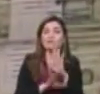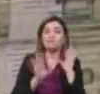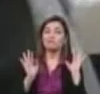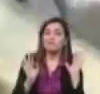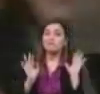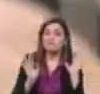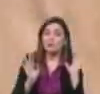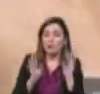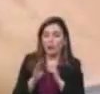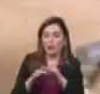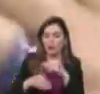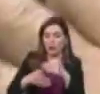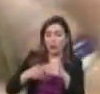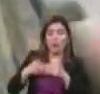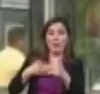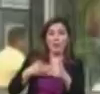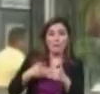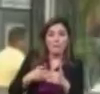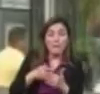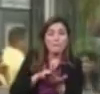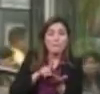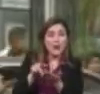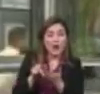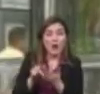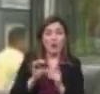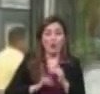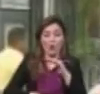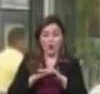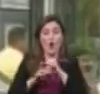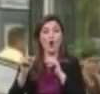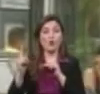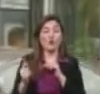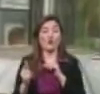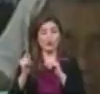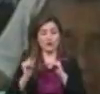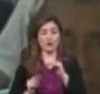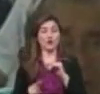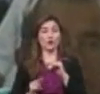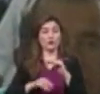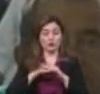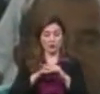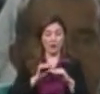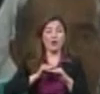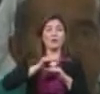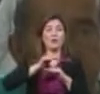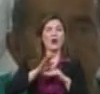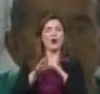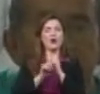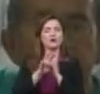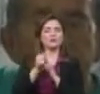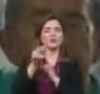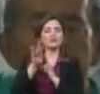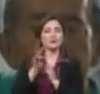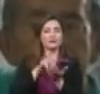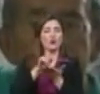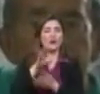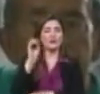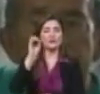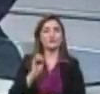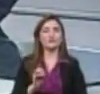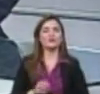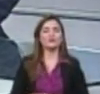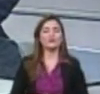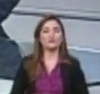tiene efecto retroactivo, lo que implicaría pagar el 40% desde el 2016. Joana Ramos, 24